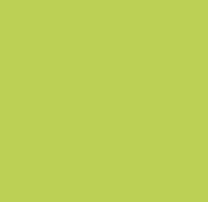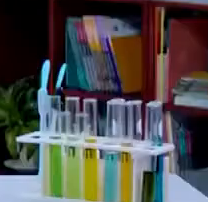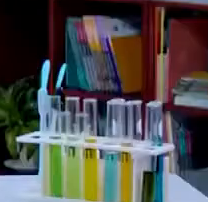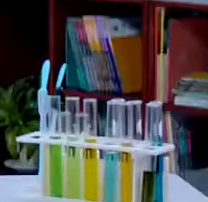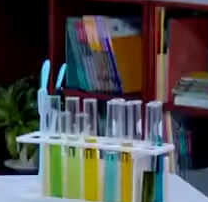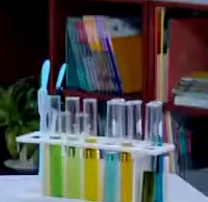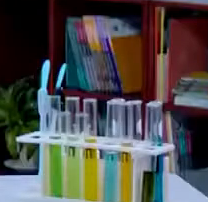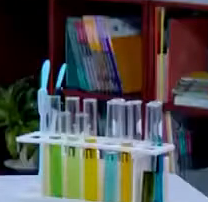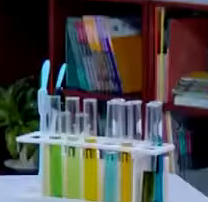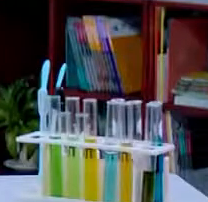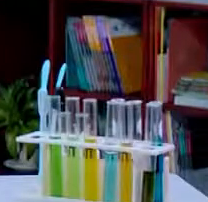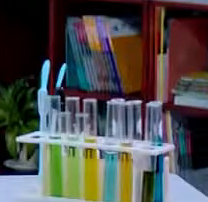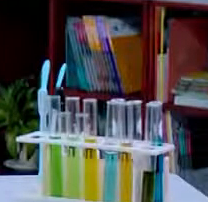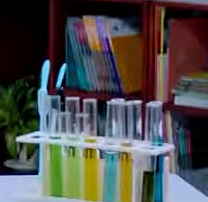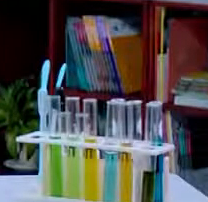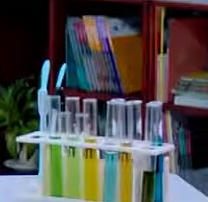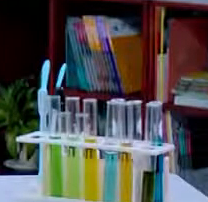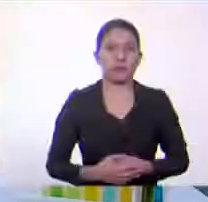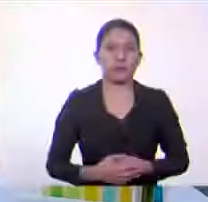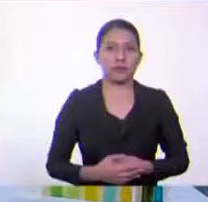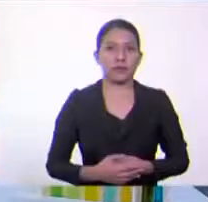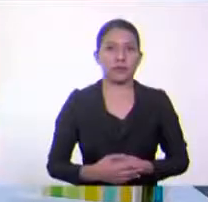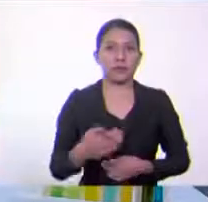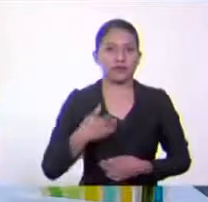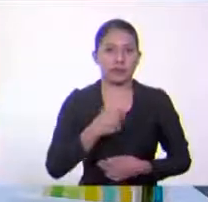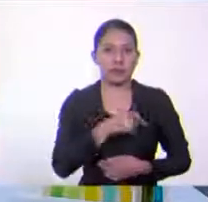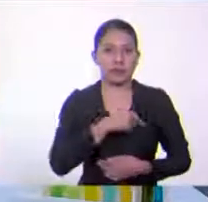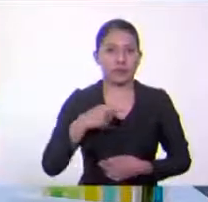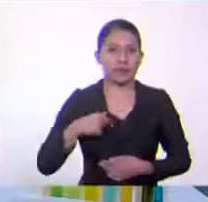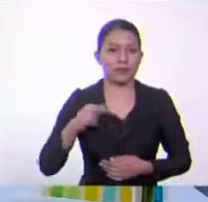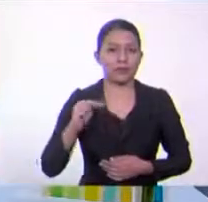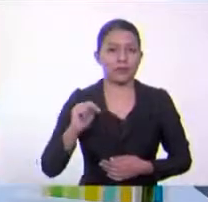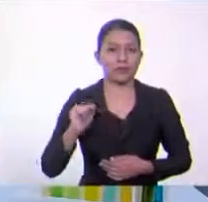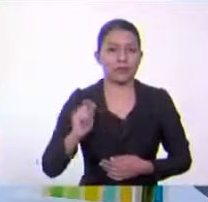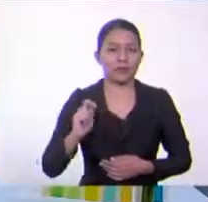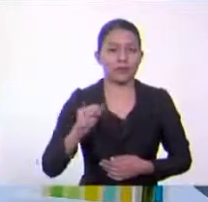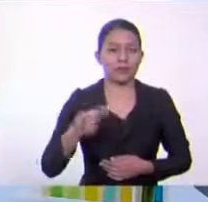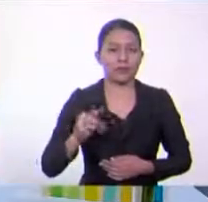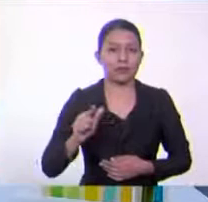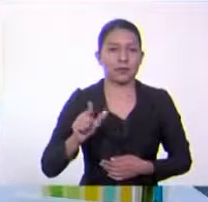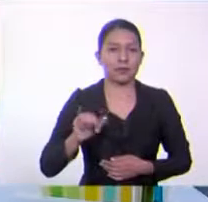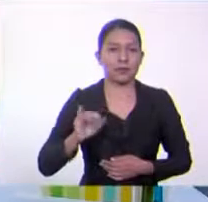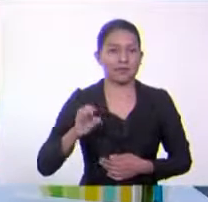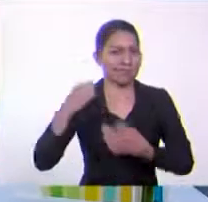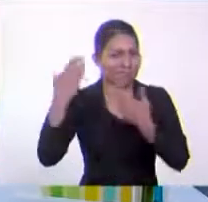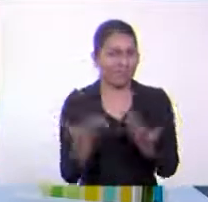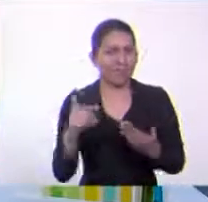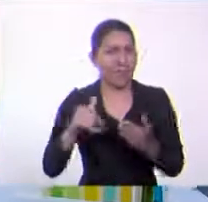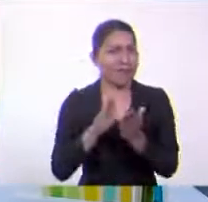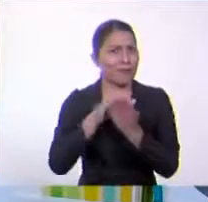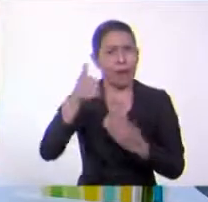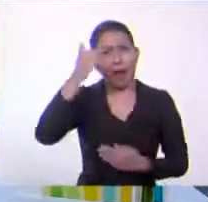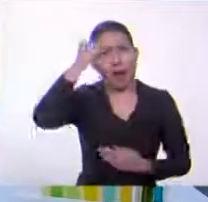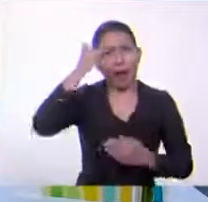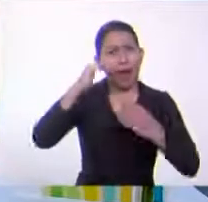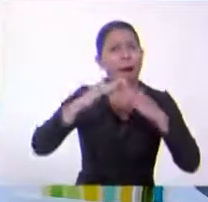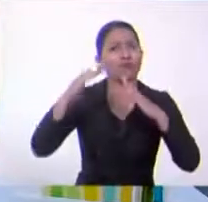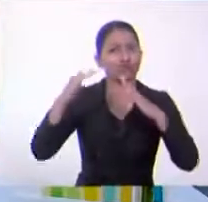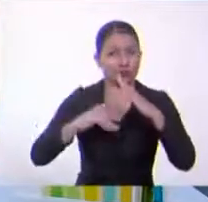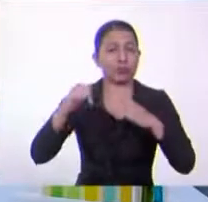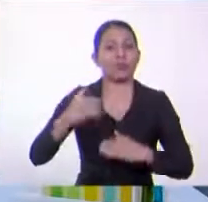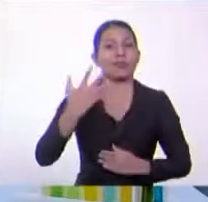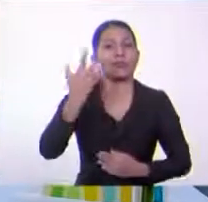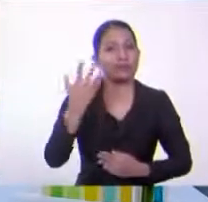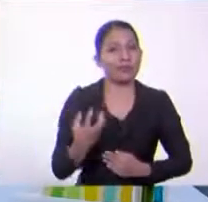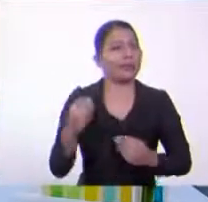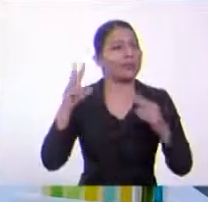industria. Hola jóvenes, mi nombre es Natalie. Sean bienvenidos a este tu programa Aprendamos en Casa. El día de ahora vamos